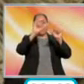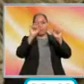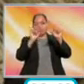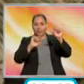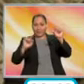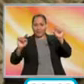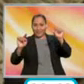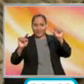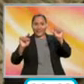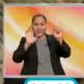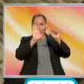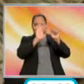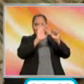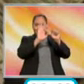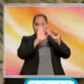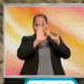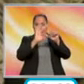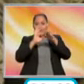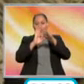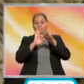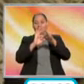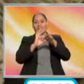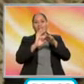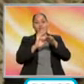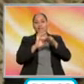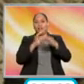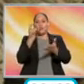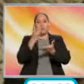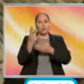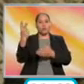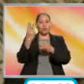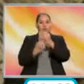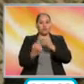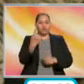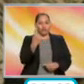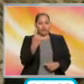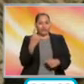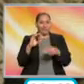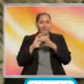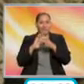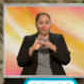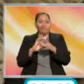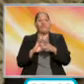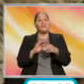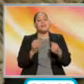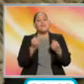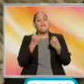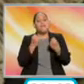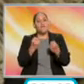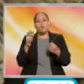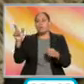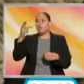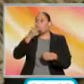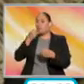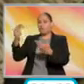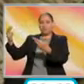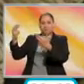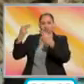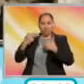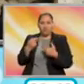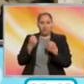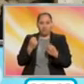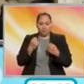todo lo que es el nombre y el apellido, es como si fuera una sola persona, lo cual nos habla de una fuerza desde la parte masculina,